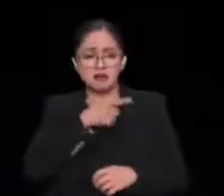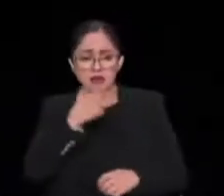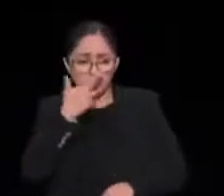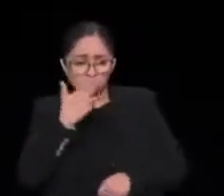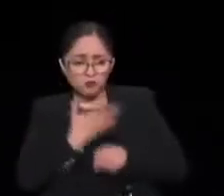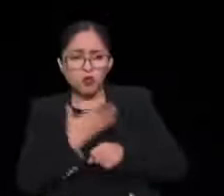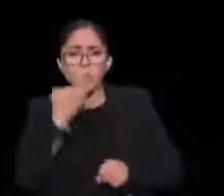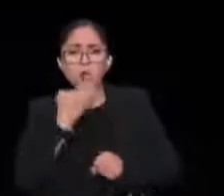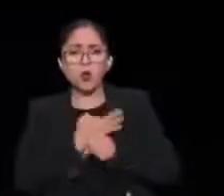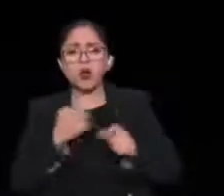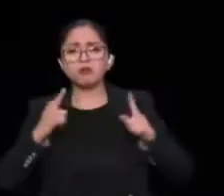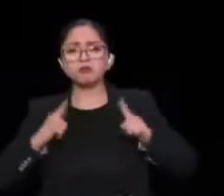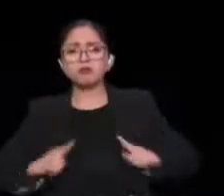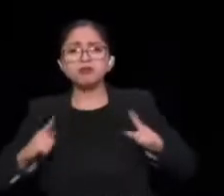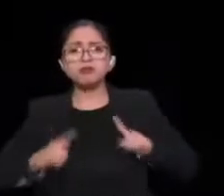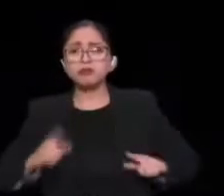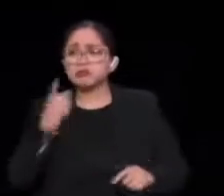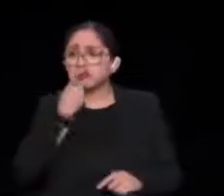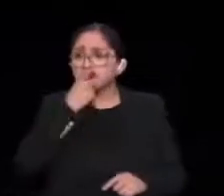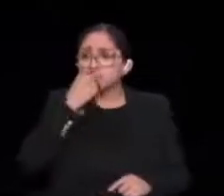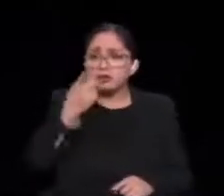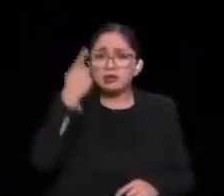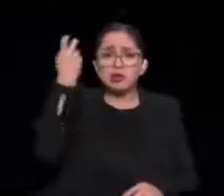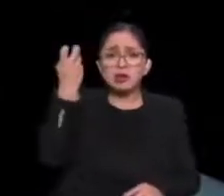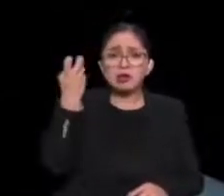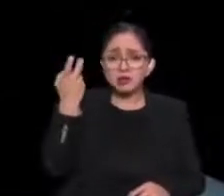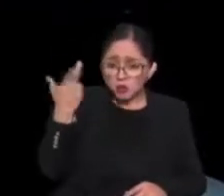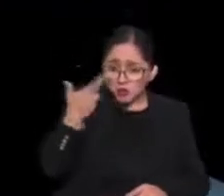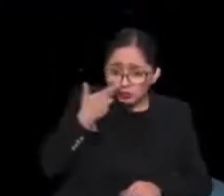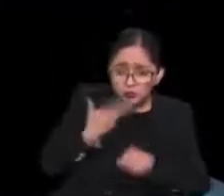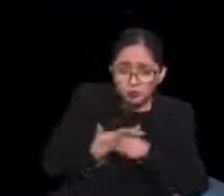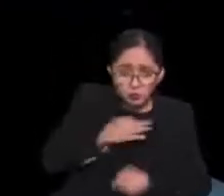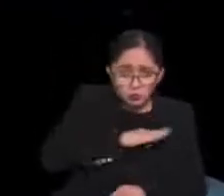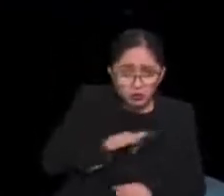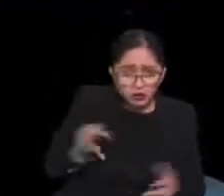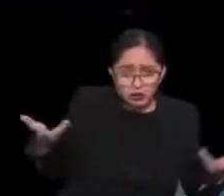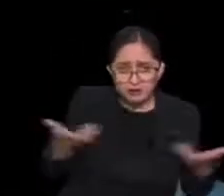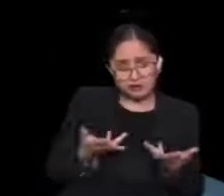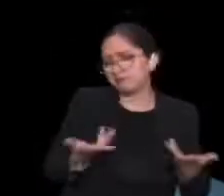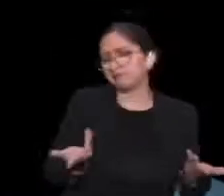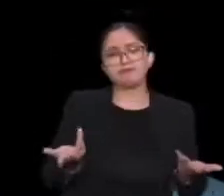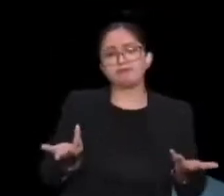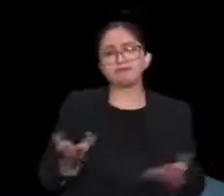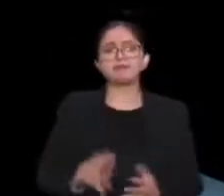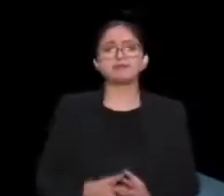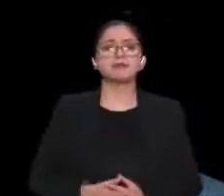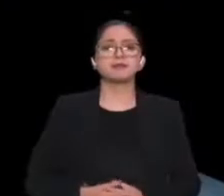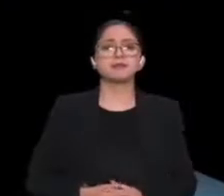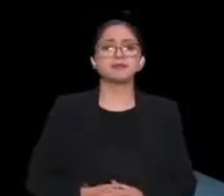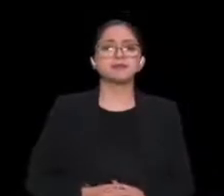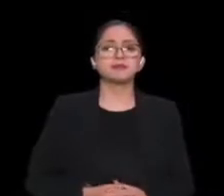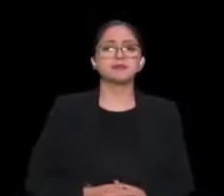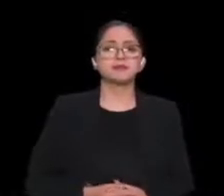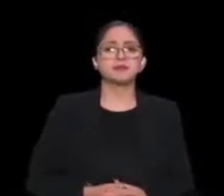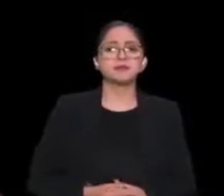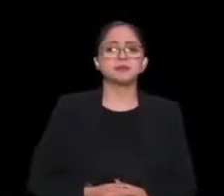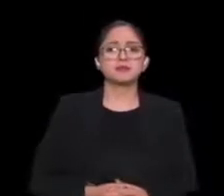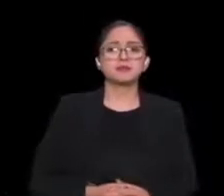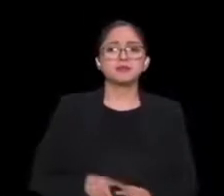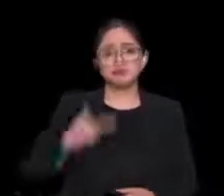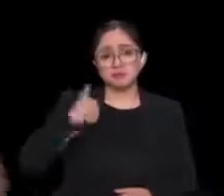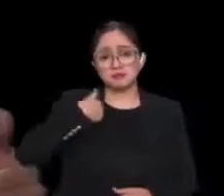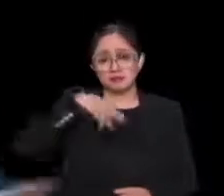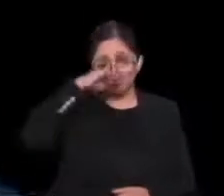peritajes, pues que no tiene las credenciales para hacerlo. Sí, yo creo que ahí el gobierno de la